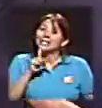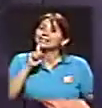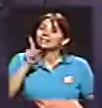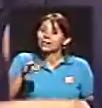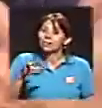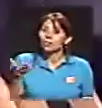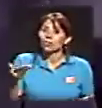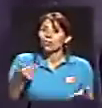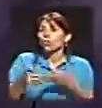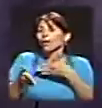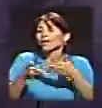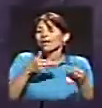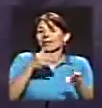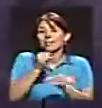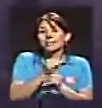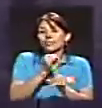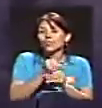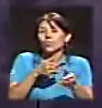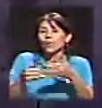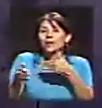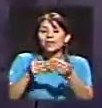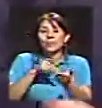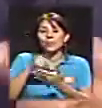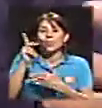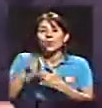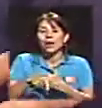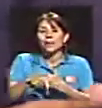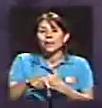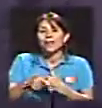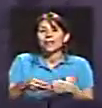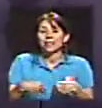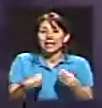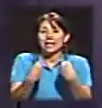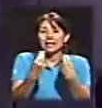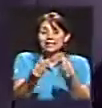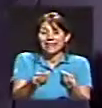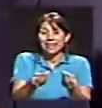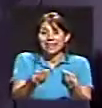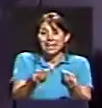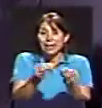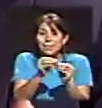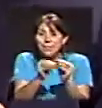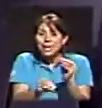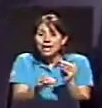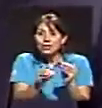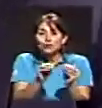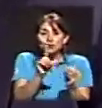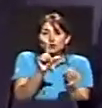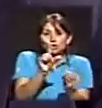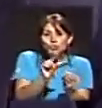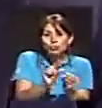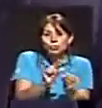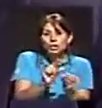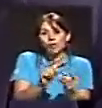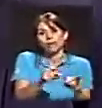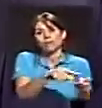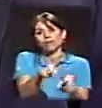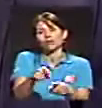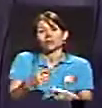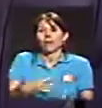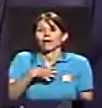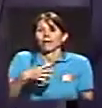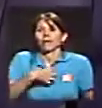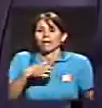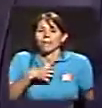institución o programa que se le dé menos de lo que establecen esos destinos específicos, va a reclamar, algunos de ellos mucho